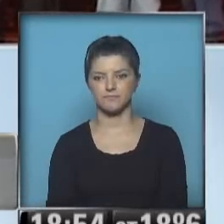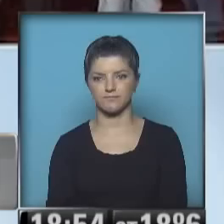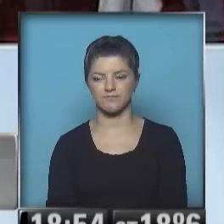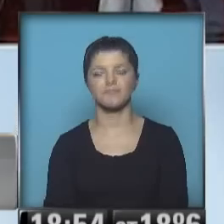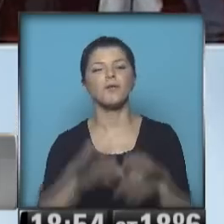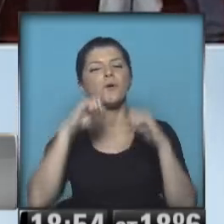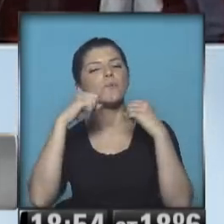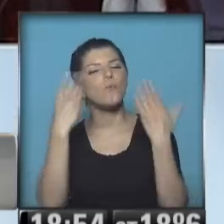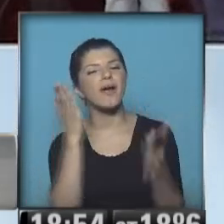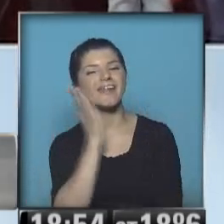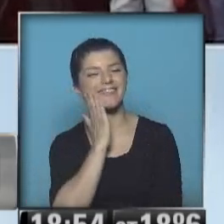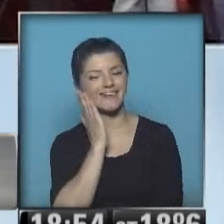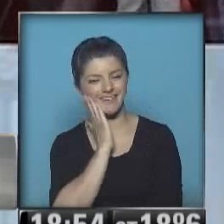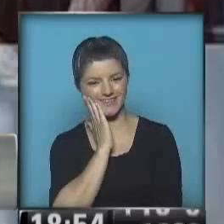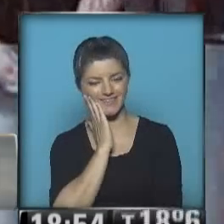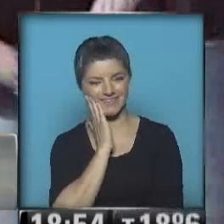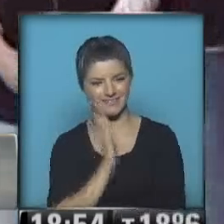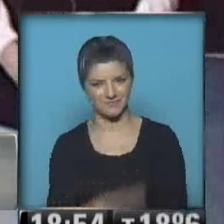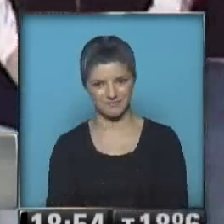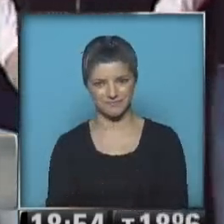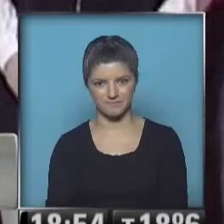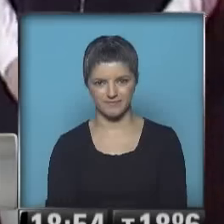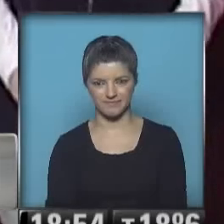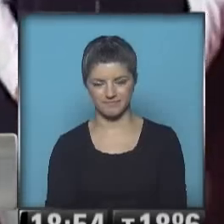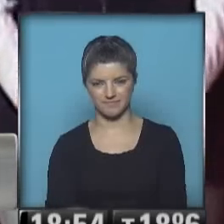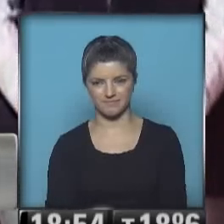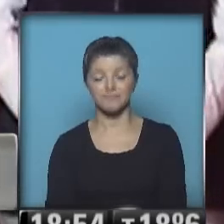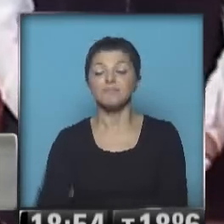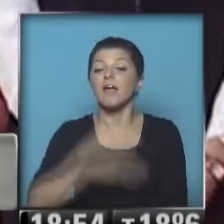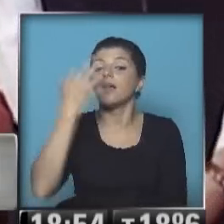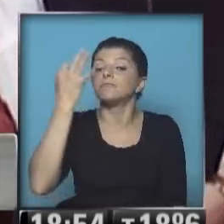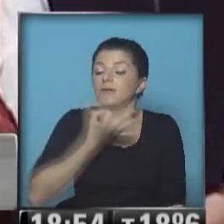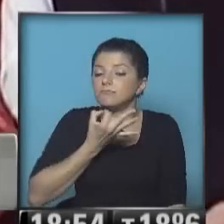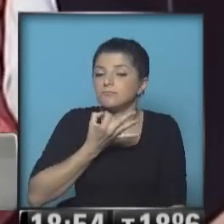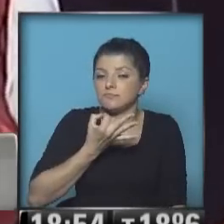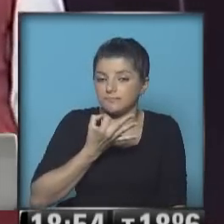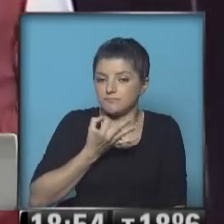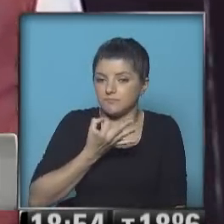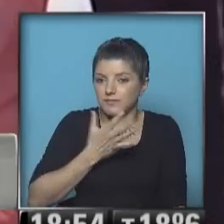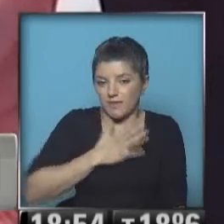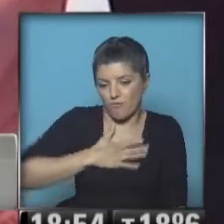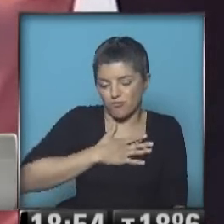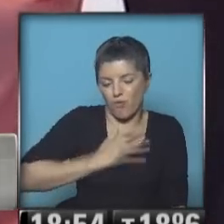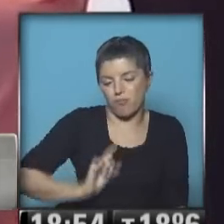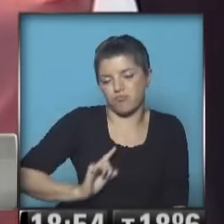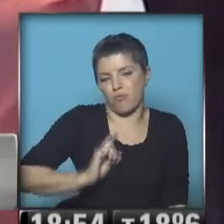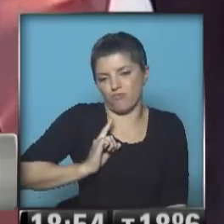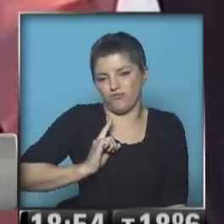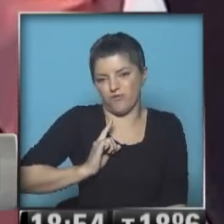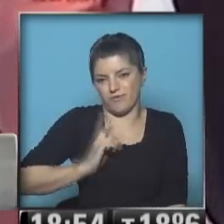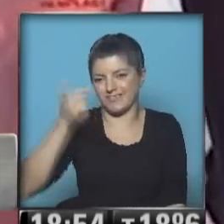Buenas tardes, señora presidenta. Realmente para nosotros es un honor en